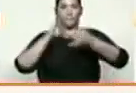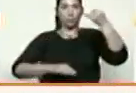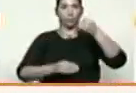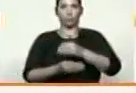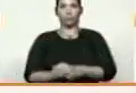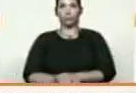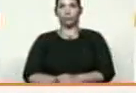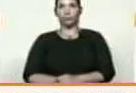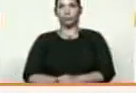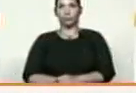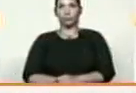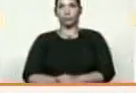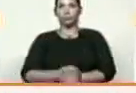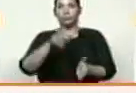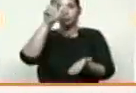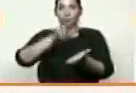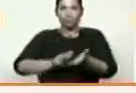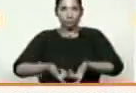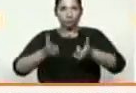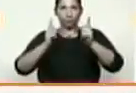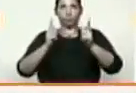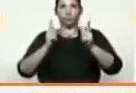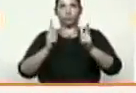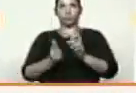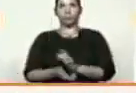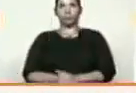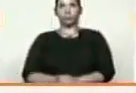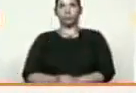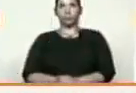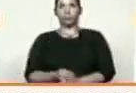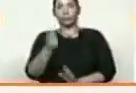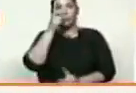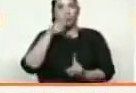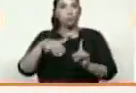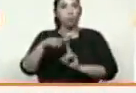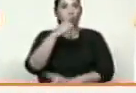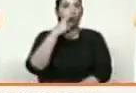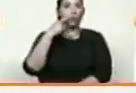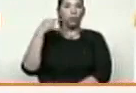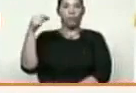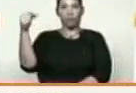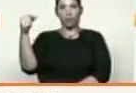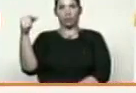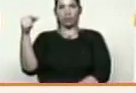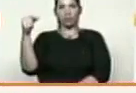en la aprobación del pueblo francés.